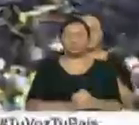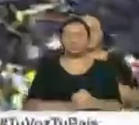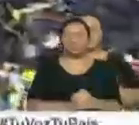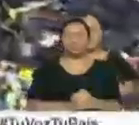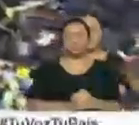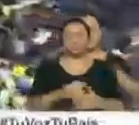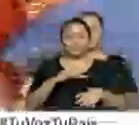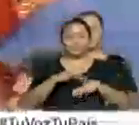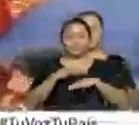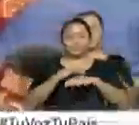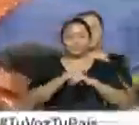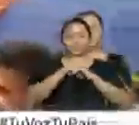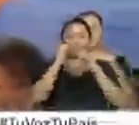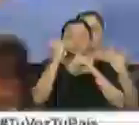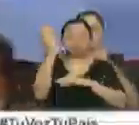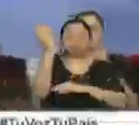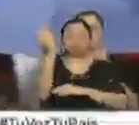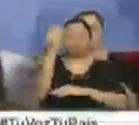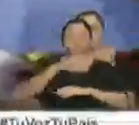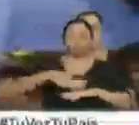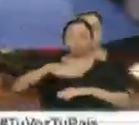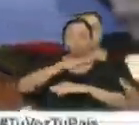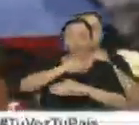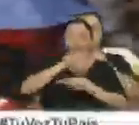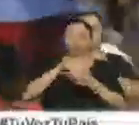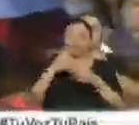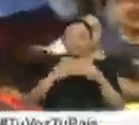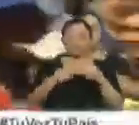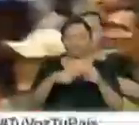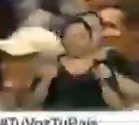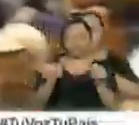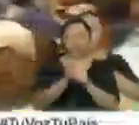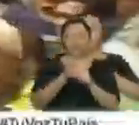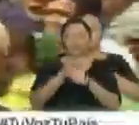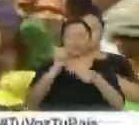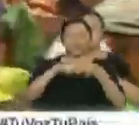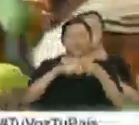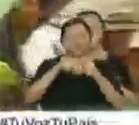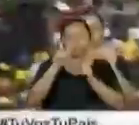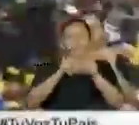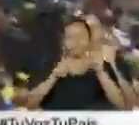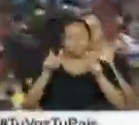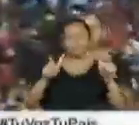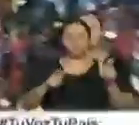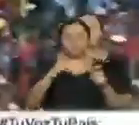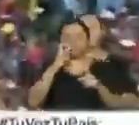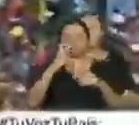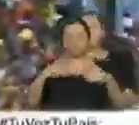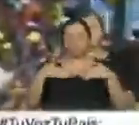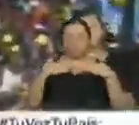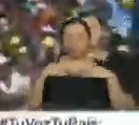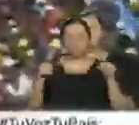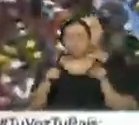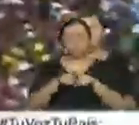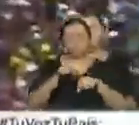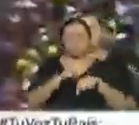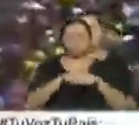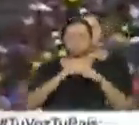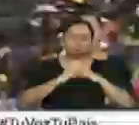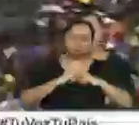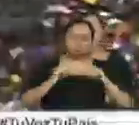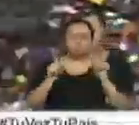Desde muy temprano, la Plaza Grande en el centro de Quito se copó de miles de ciudadanos, quienes con alegría, pero al mismo tiempo